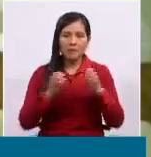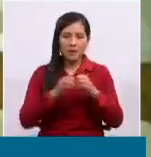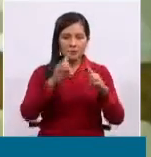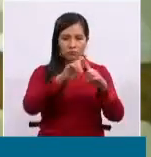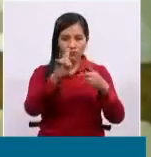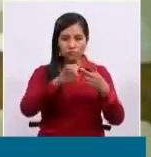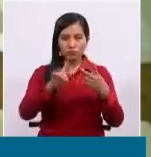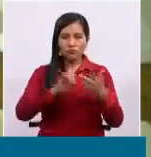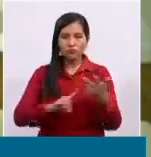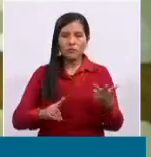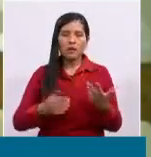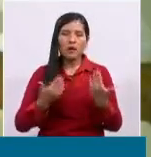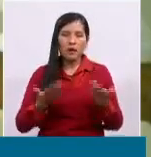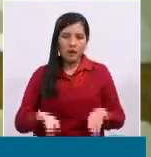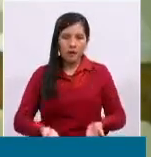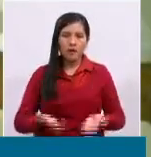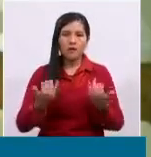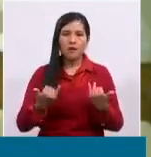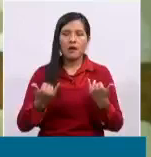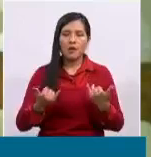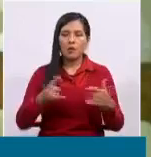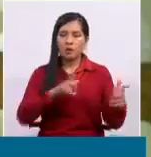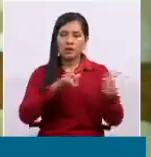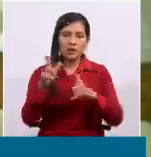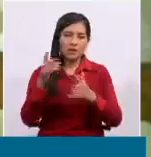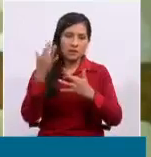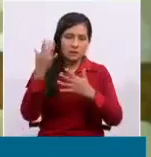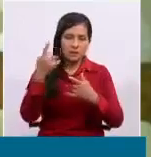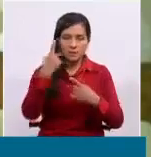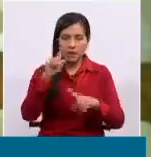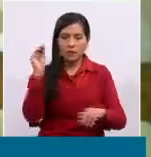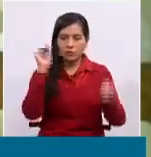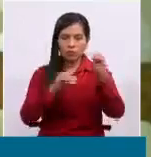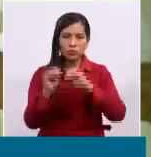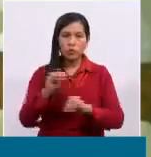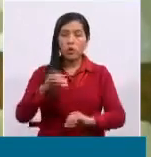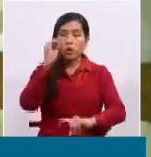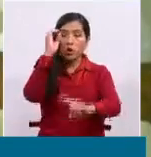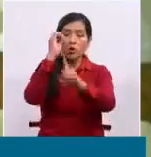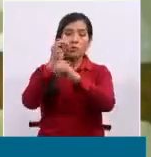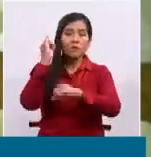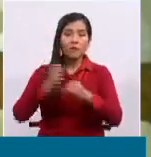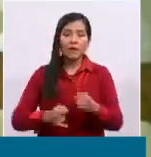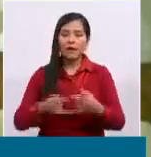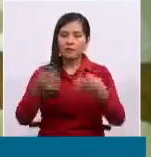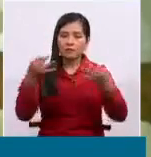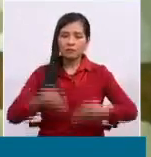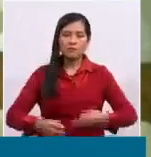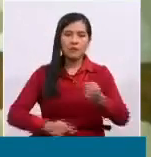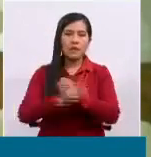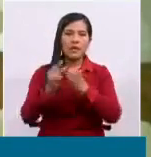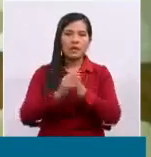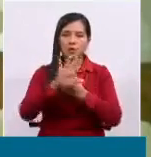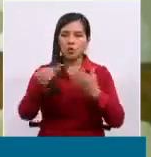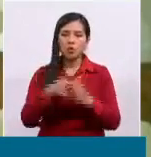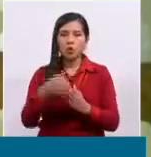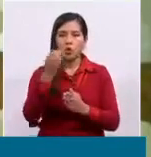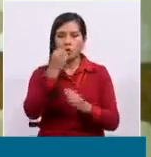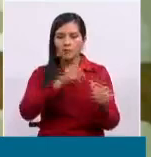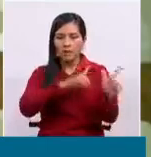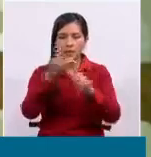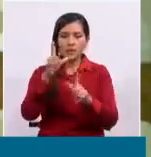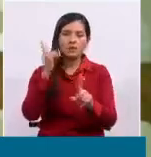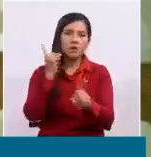los fertilizantes cabalmente dentro de una estrategia que el objetivo final es garantizar la seguridad alimentaria con